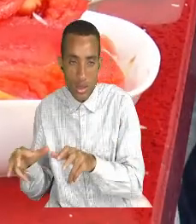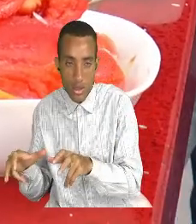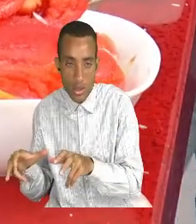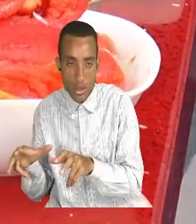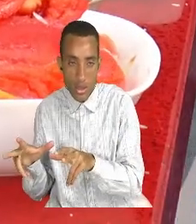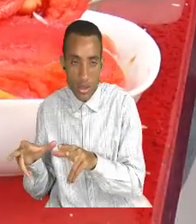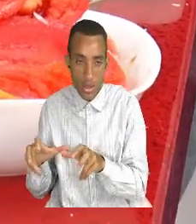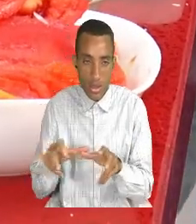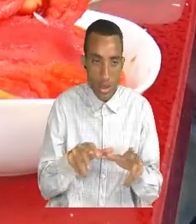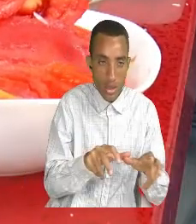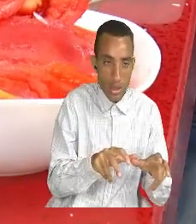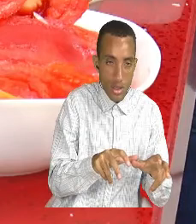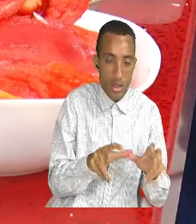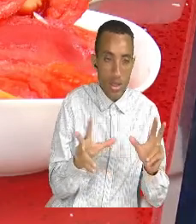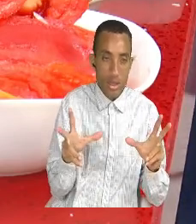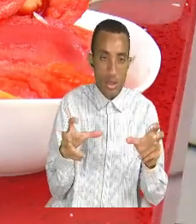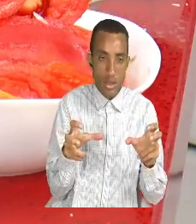ocasiones